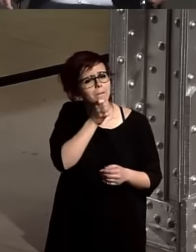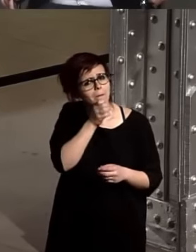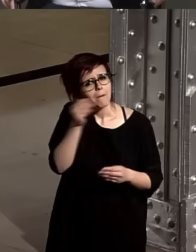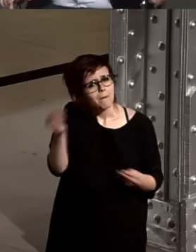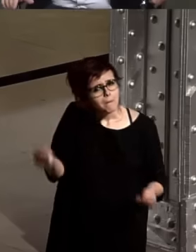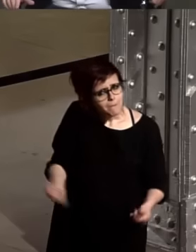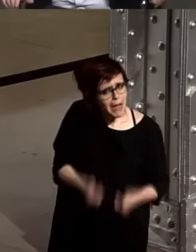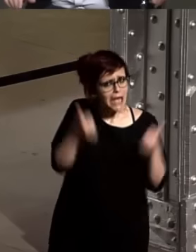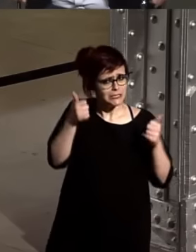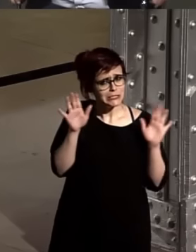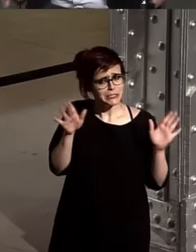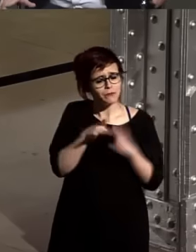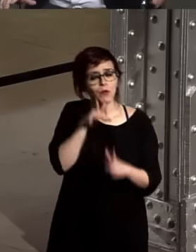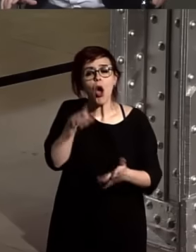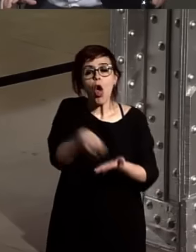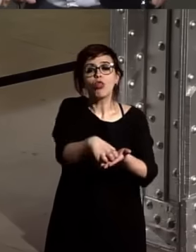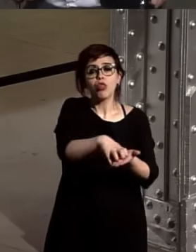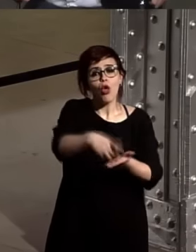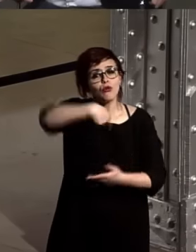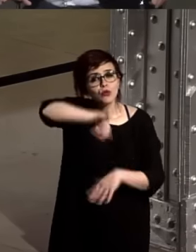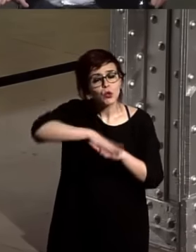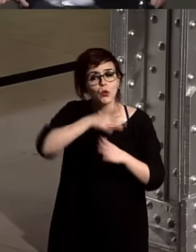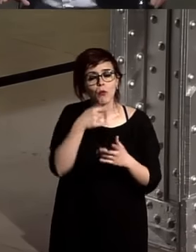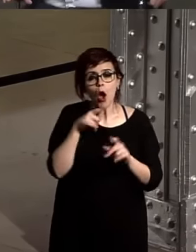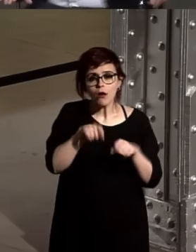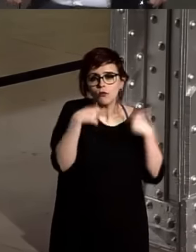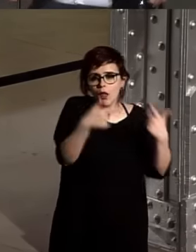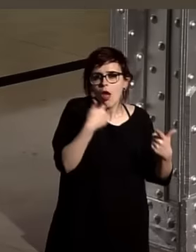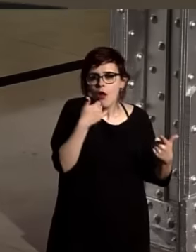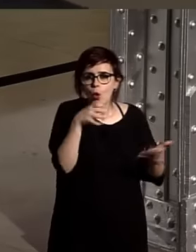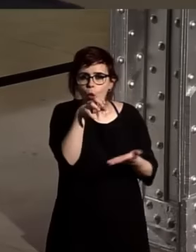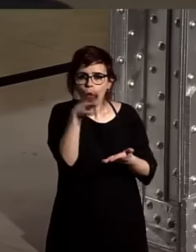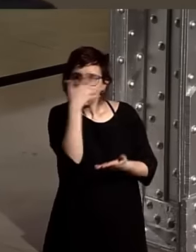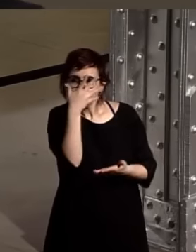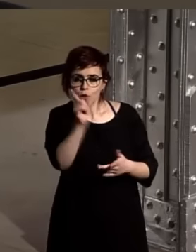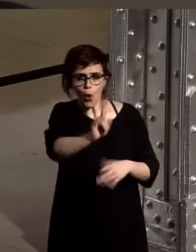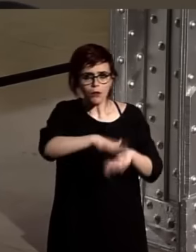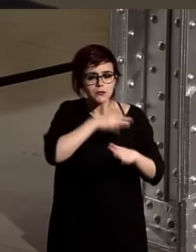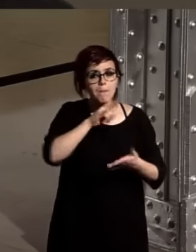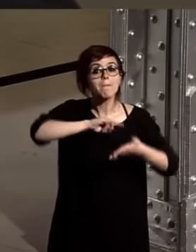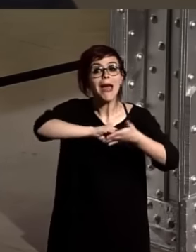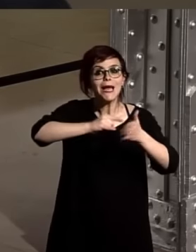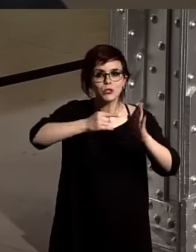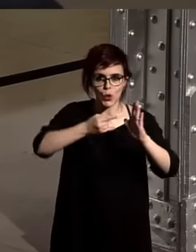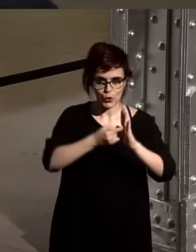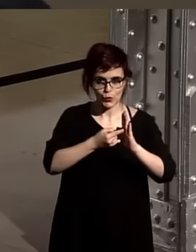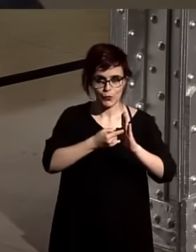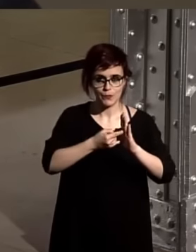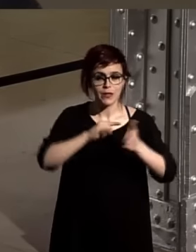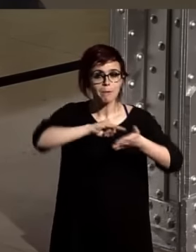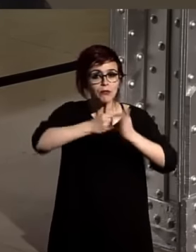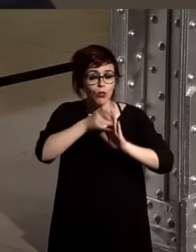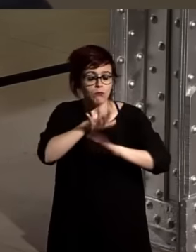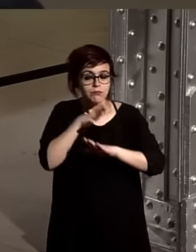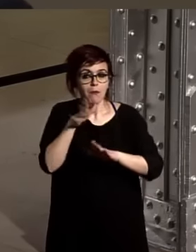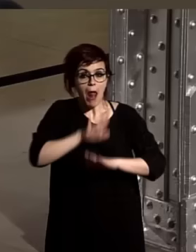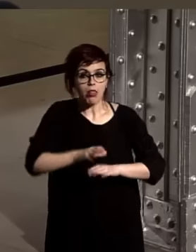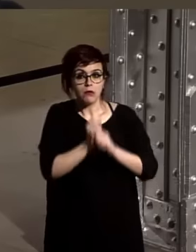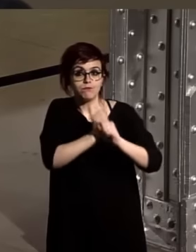tendamos a la duda o seamos descreídos por naturaleza sino que es el propio método el que nos nos obliga a ser